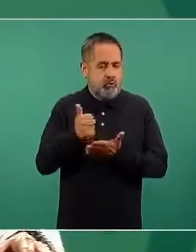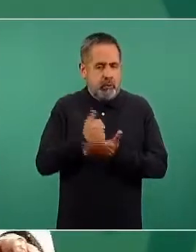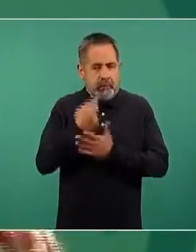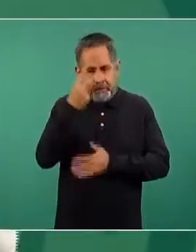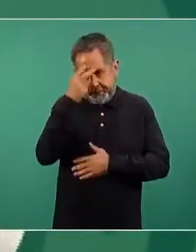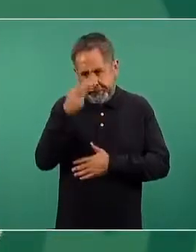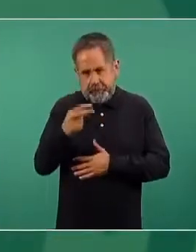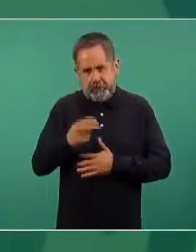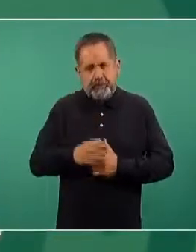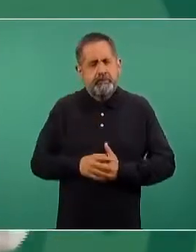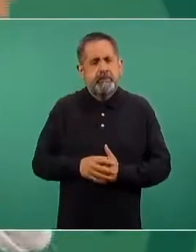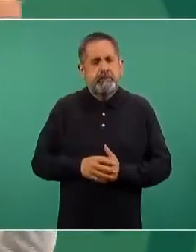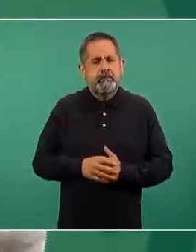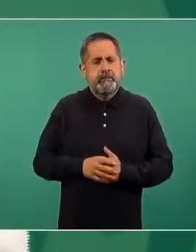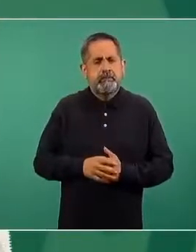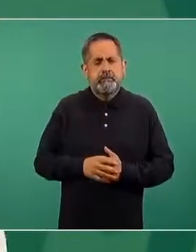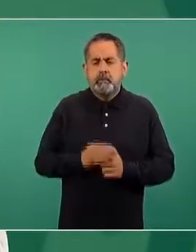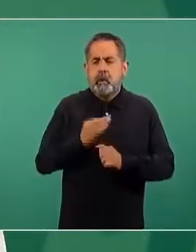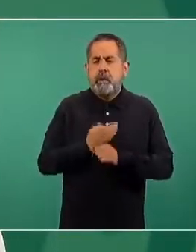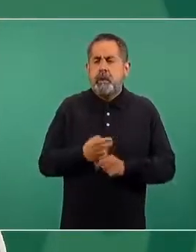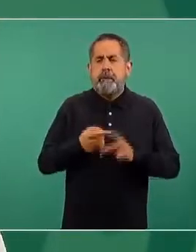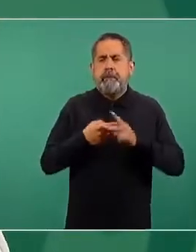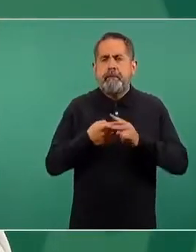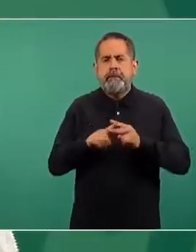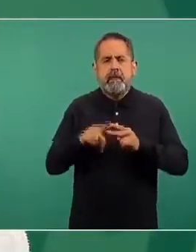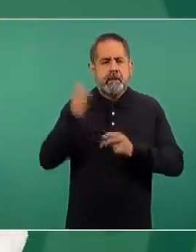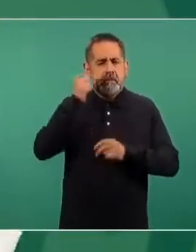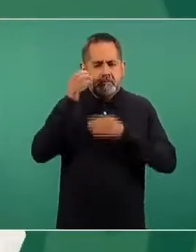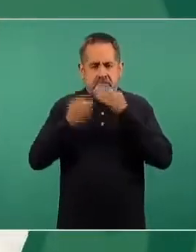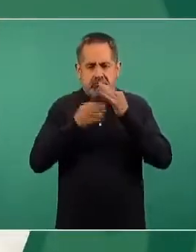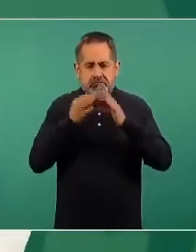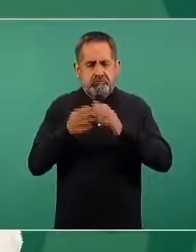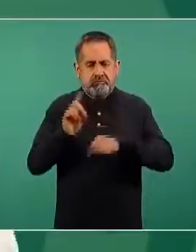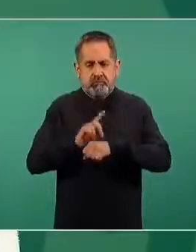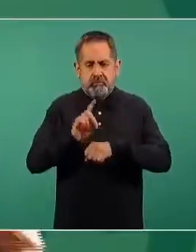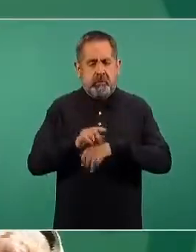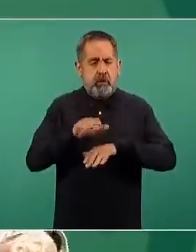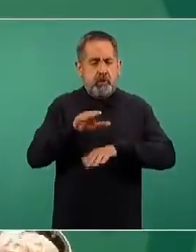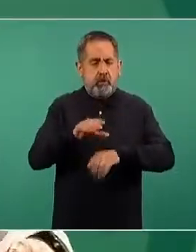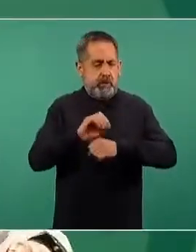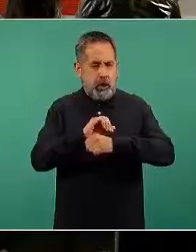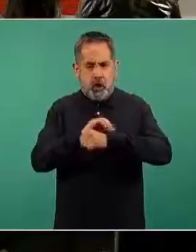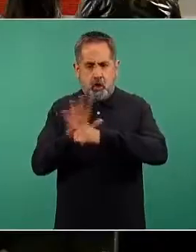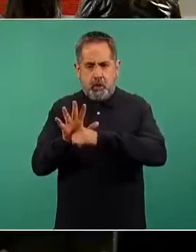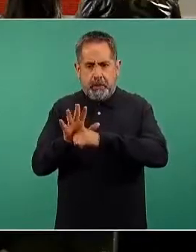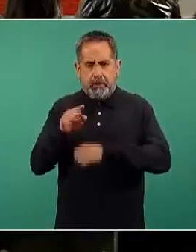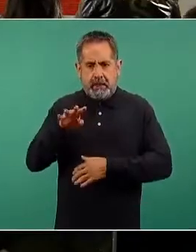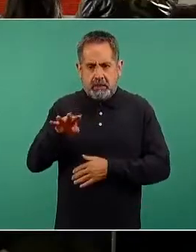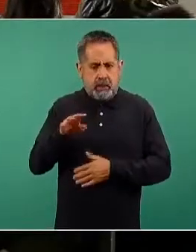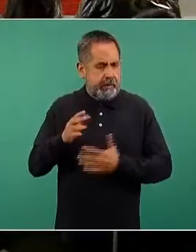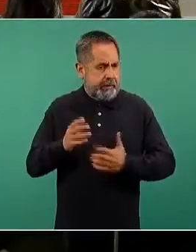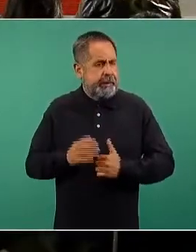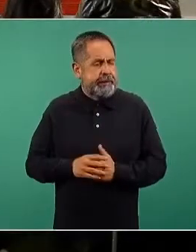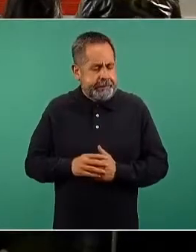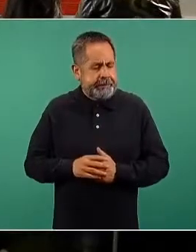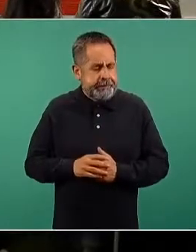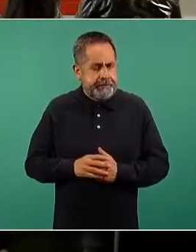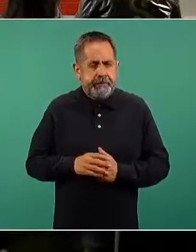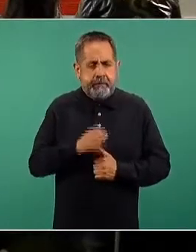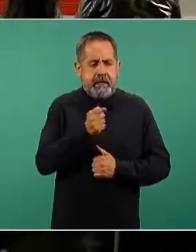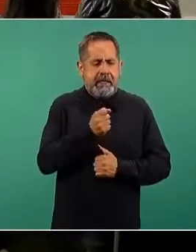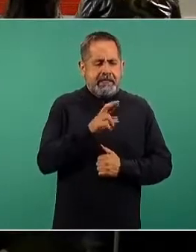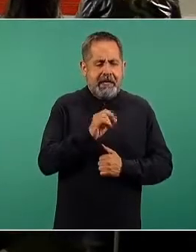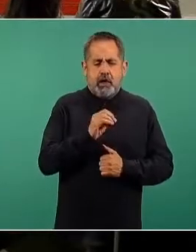México, y vamos a iniciar la conferencia de prensa diaria sobre COVID-19, la pandemia causada por el coronavirus